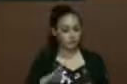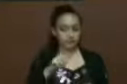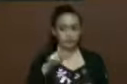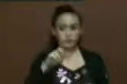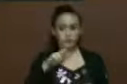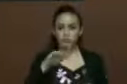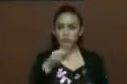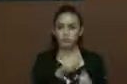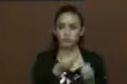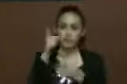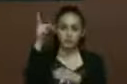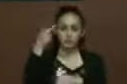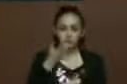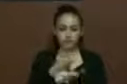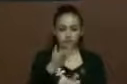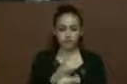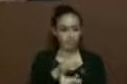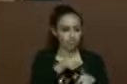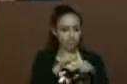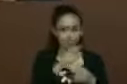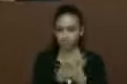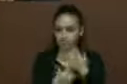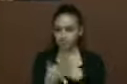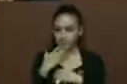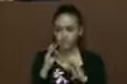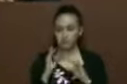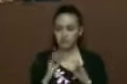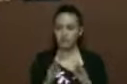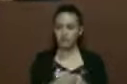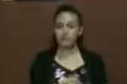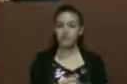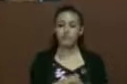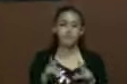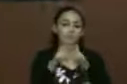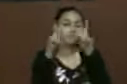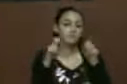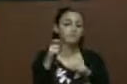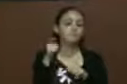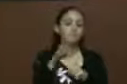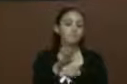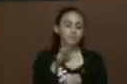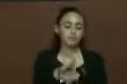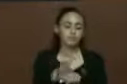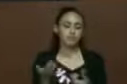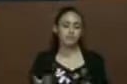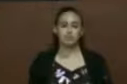y muy activos, por cierto, allá. Y del tema está,